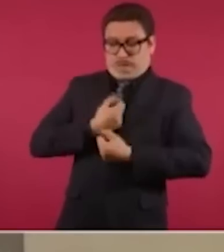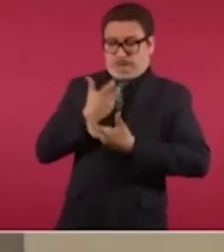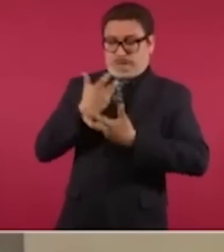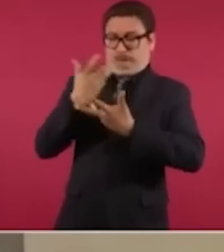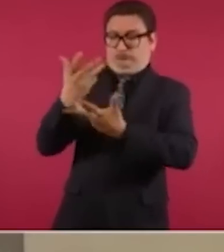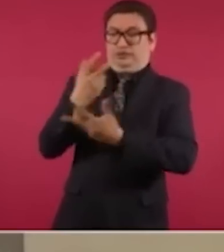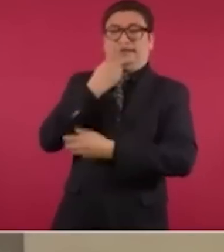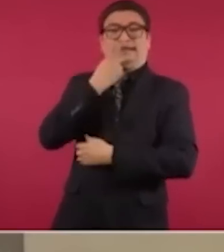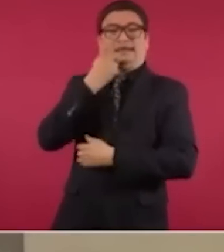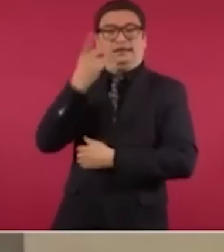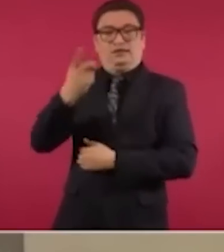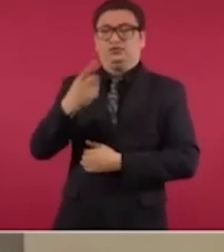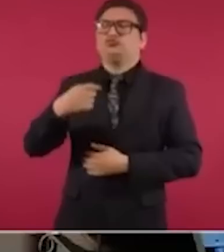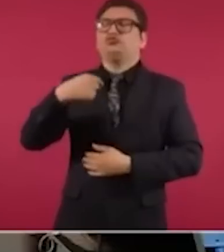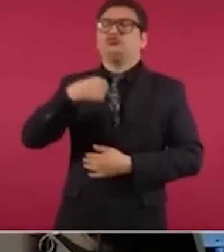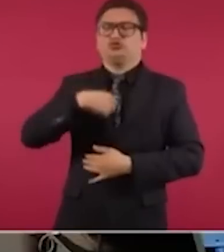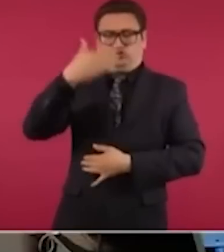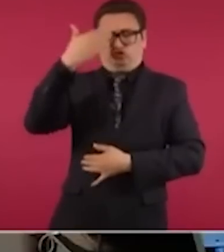remedio